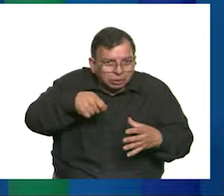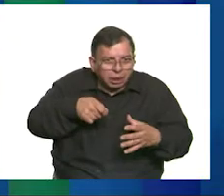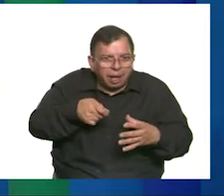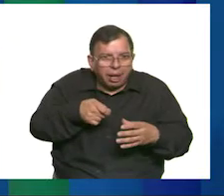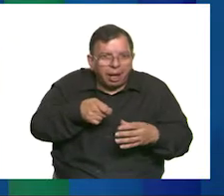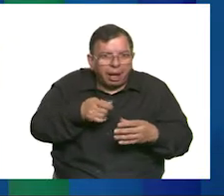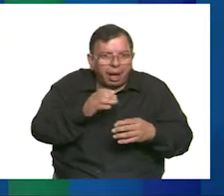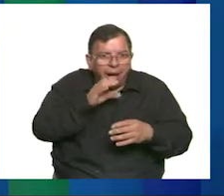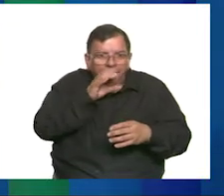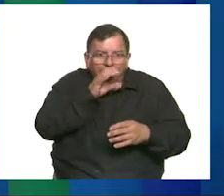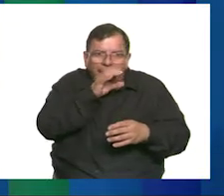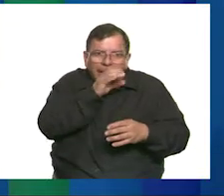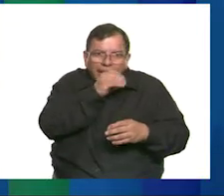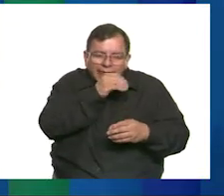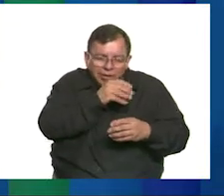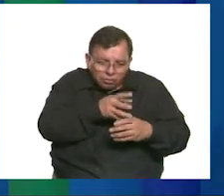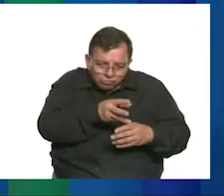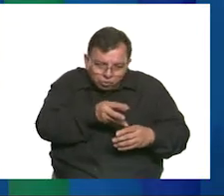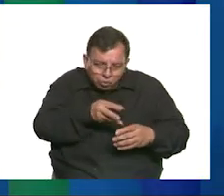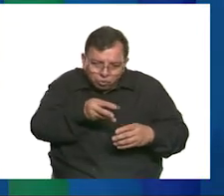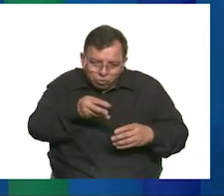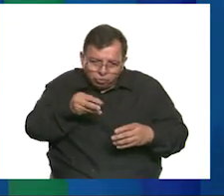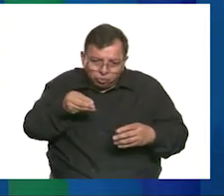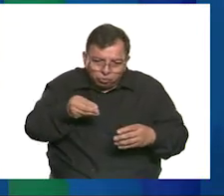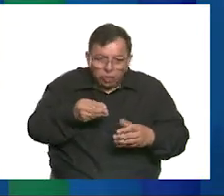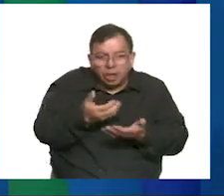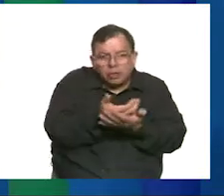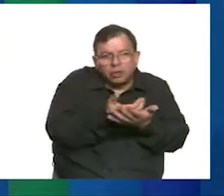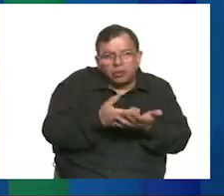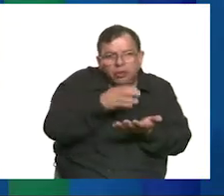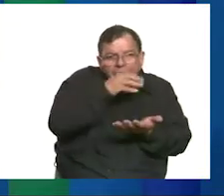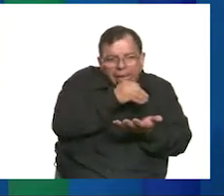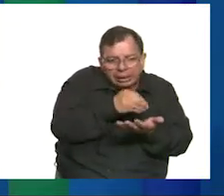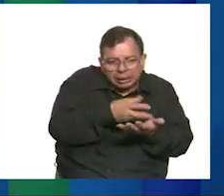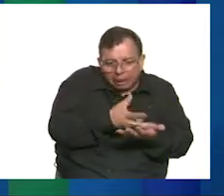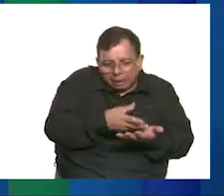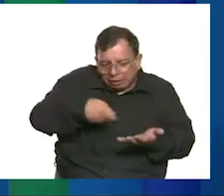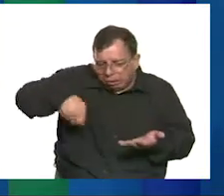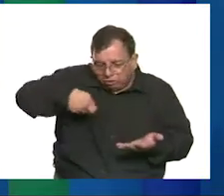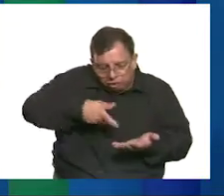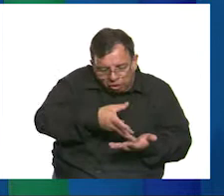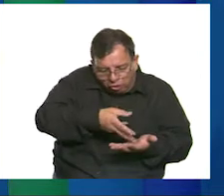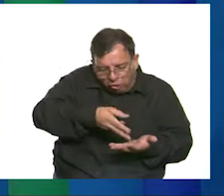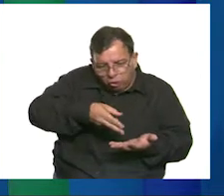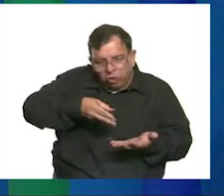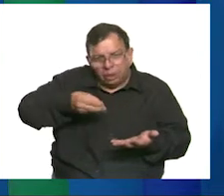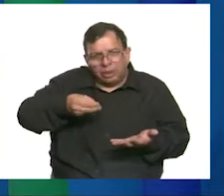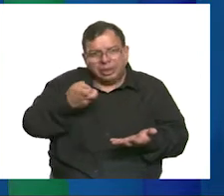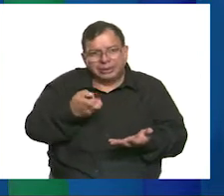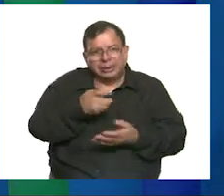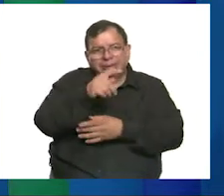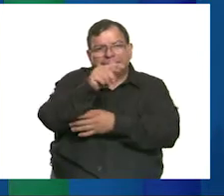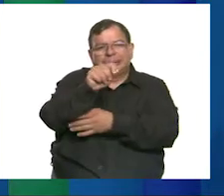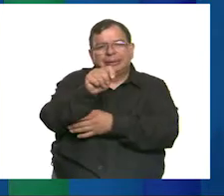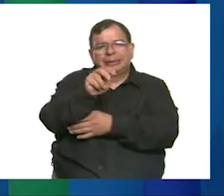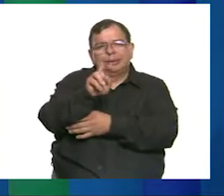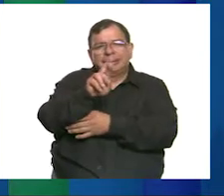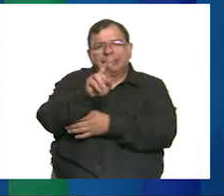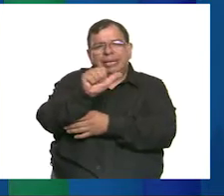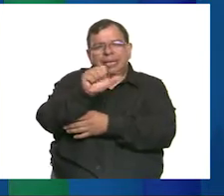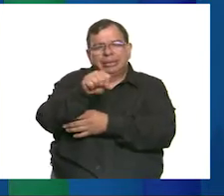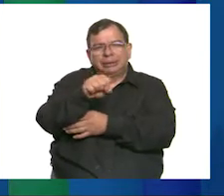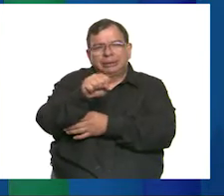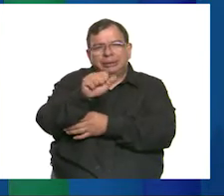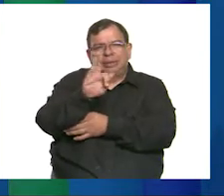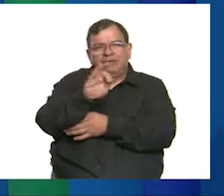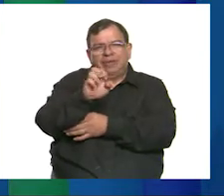Exactamente. Al proceso en que la sopa transfiere calor a la cuchara se denomina transferencia de energía. Y